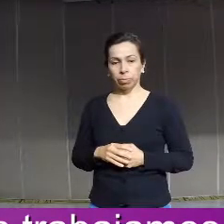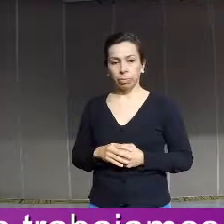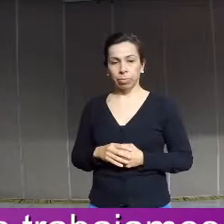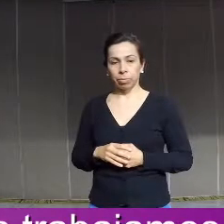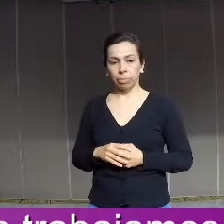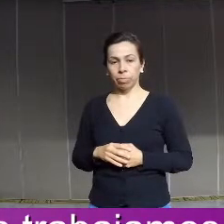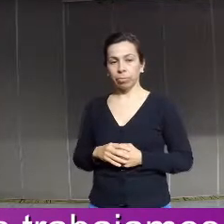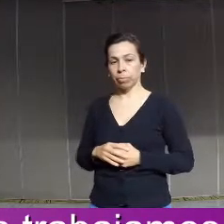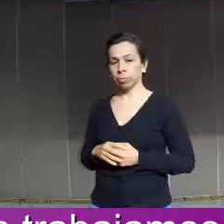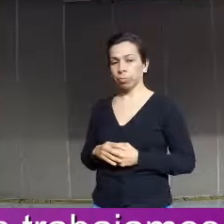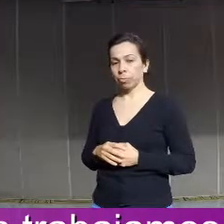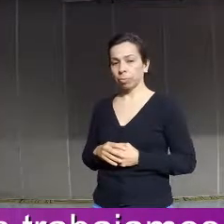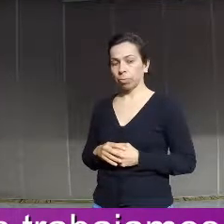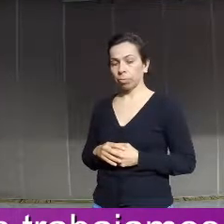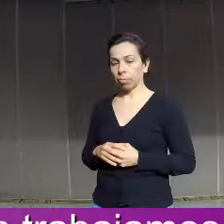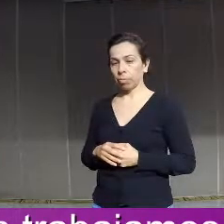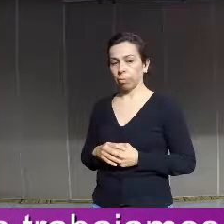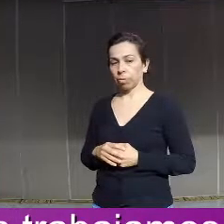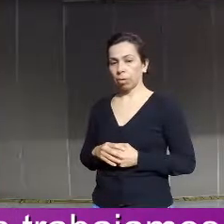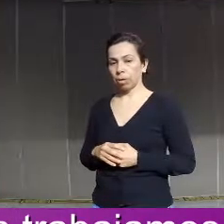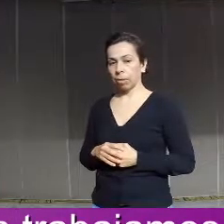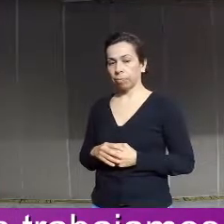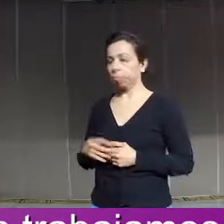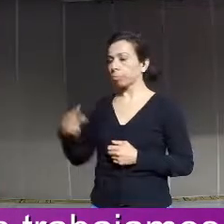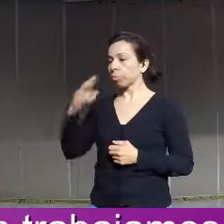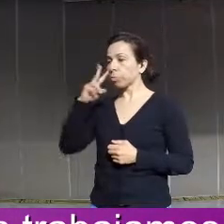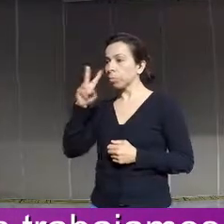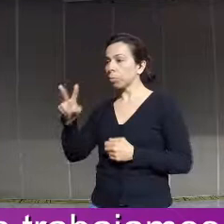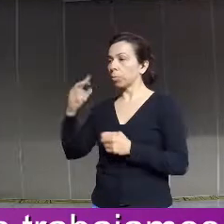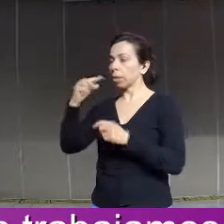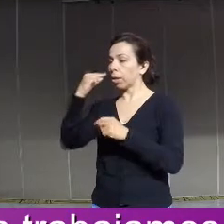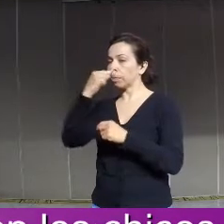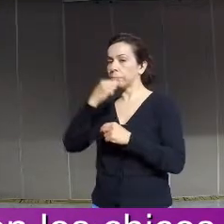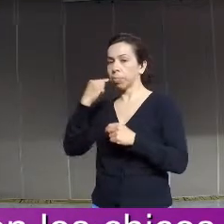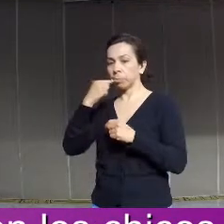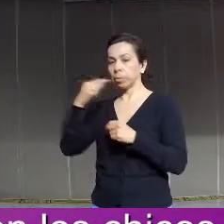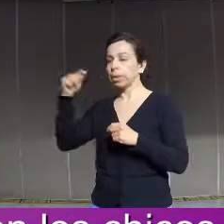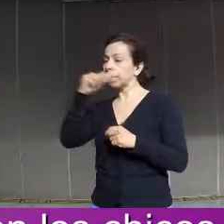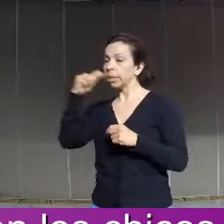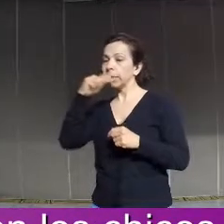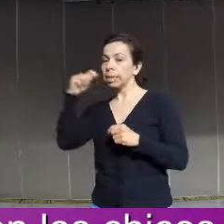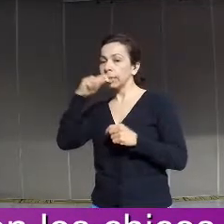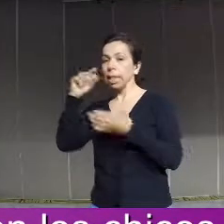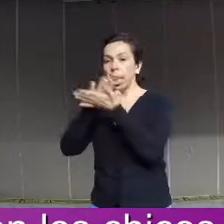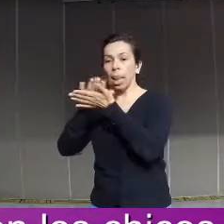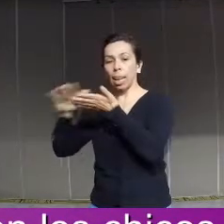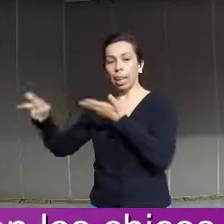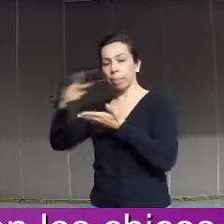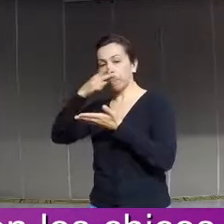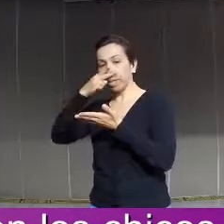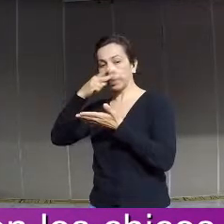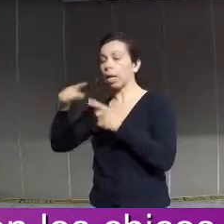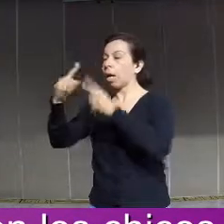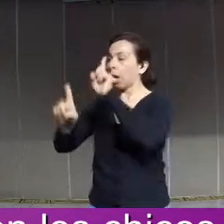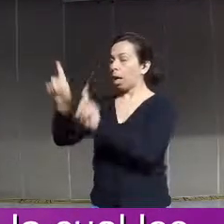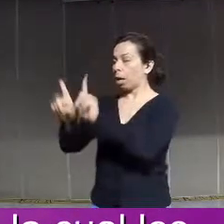como la vía oral queda suspendida, no higienizan la vía oral. Entonces los pacientes que tienen una gastrostomía o tienen